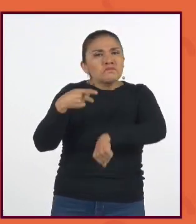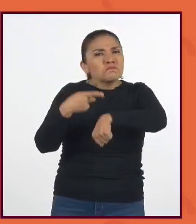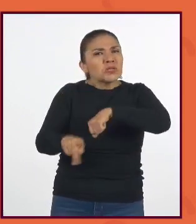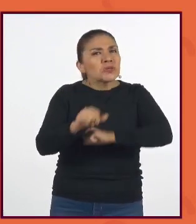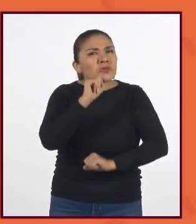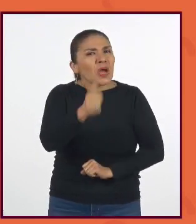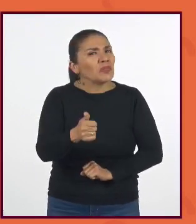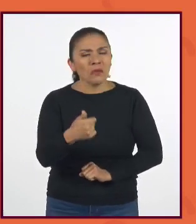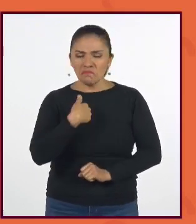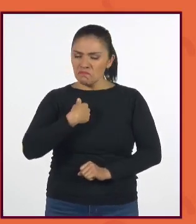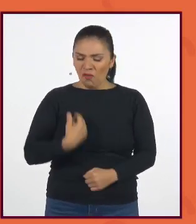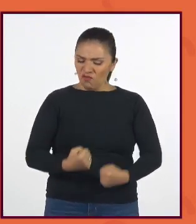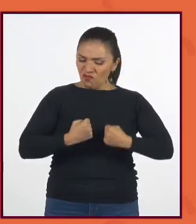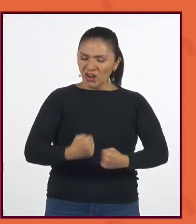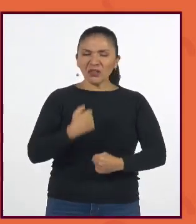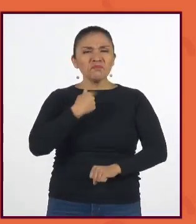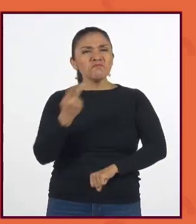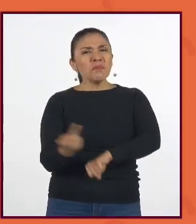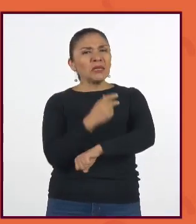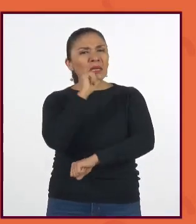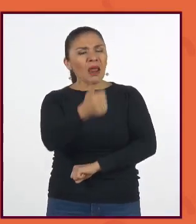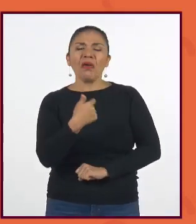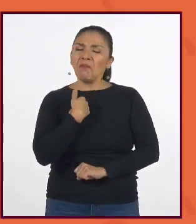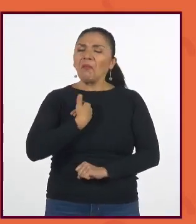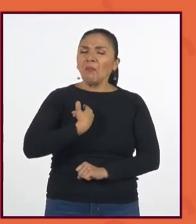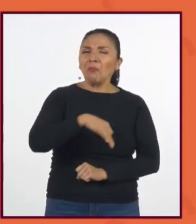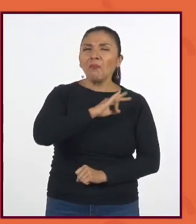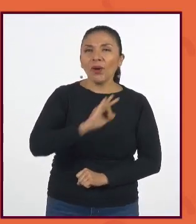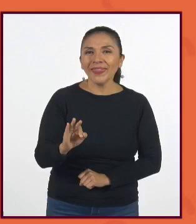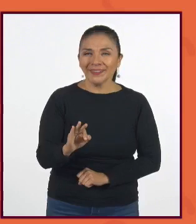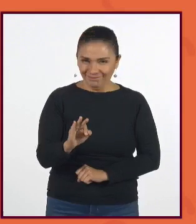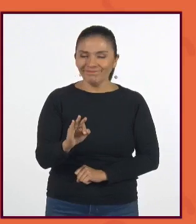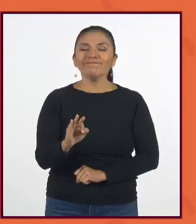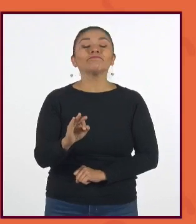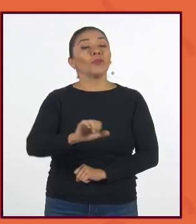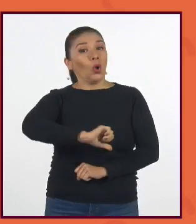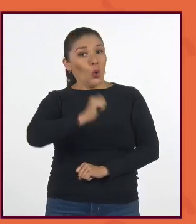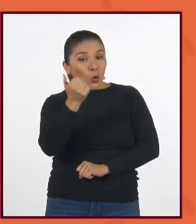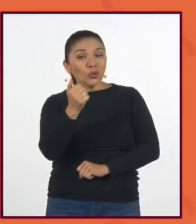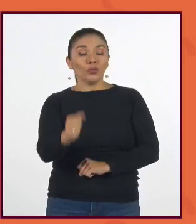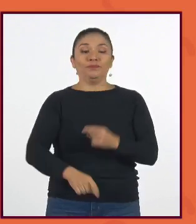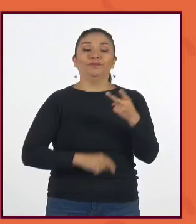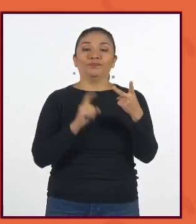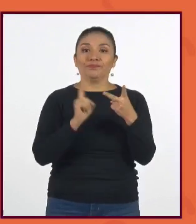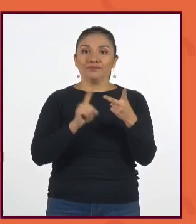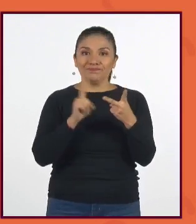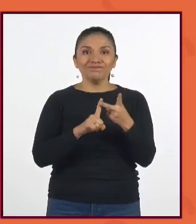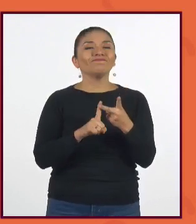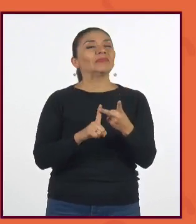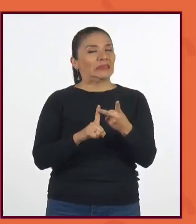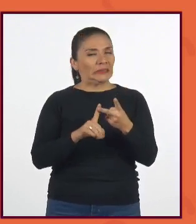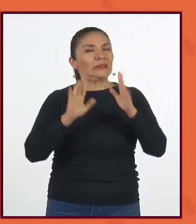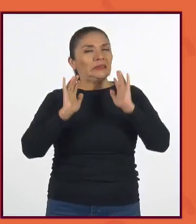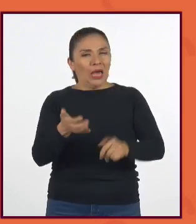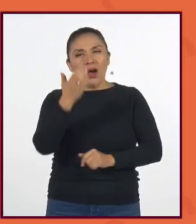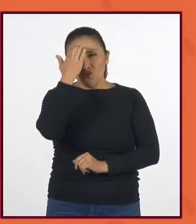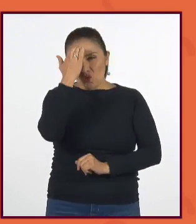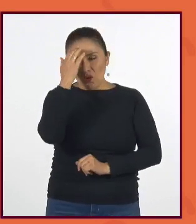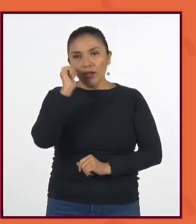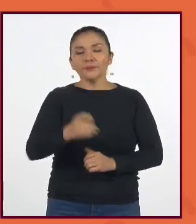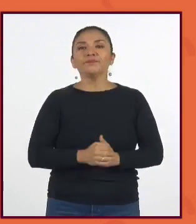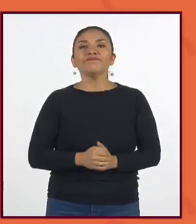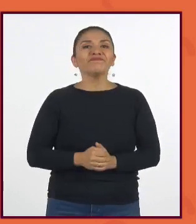A mí no me va a pasar nada, claro, ¿no? Sobre todo. También otro de los factores de riesgo bien reconocidos son las